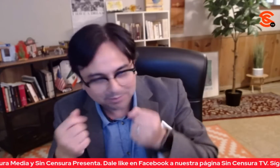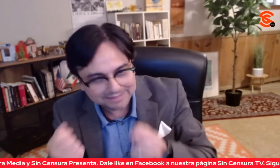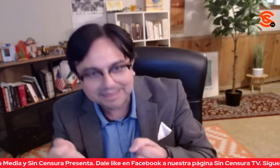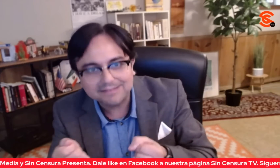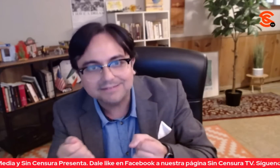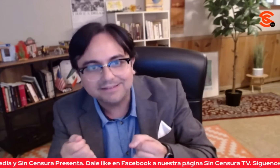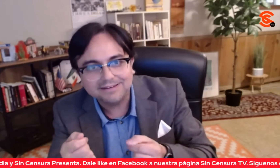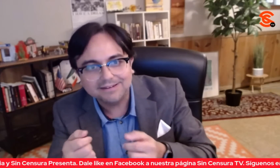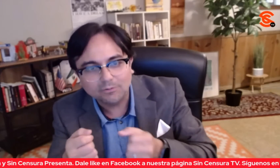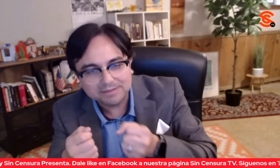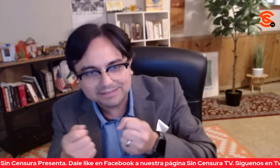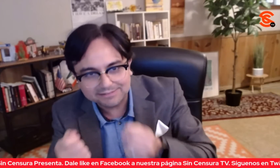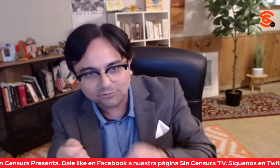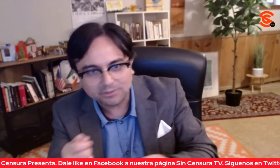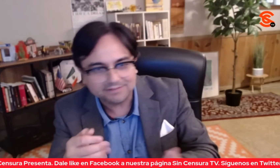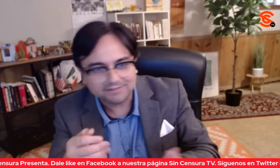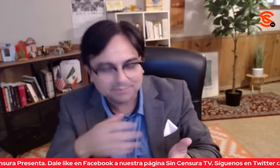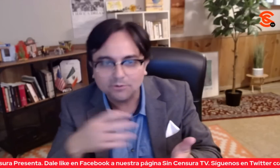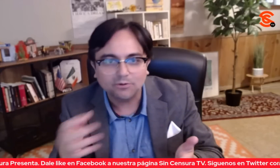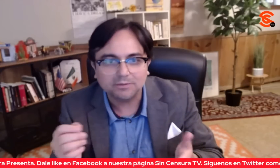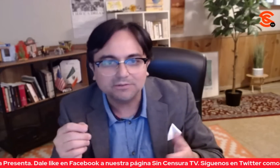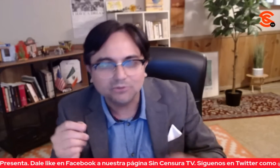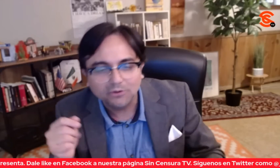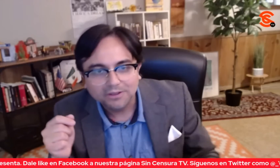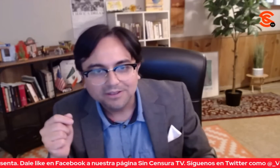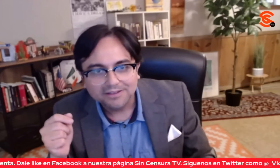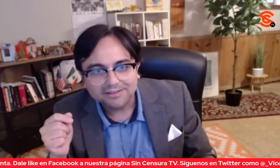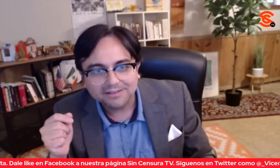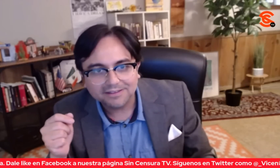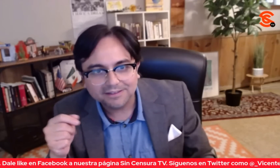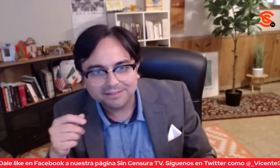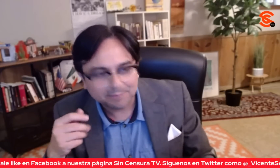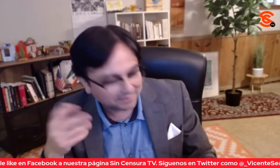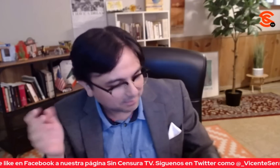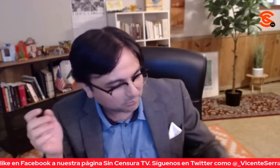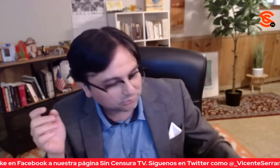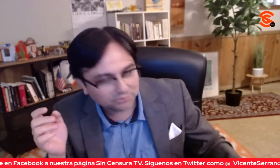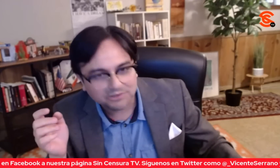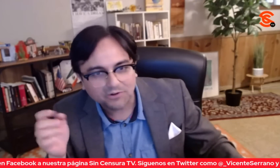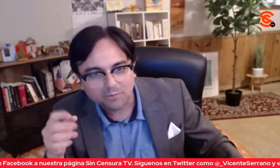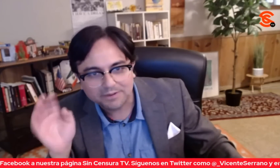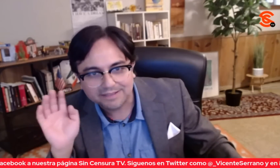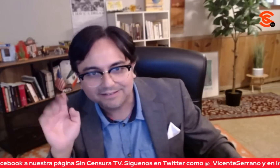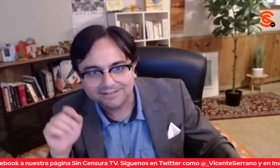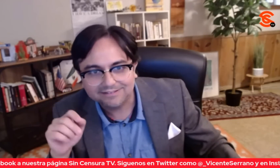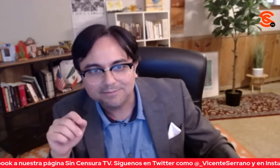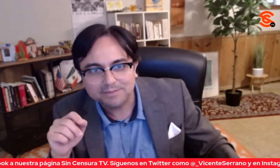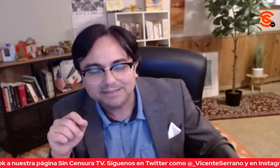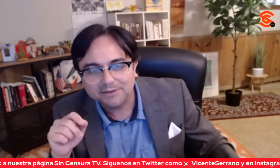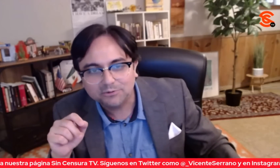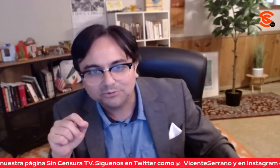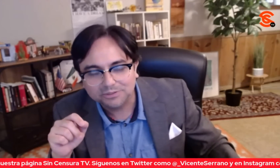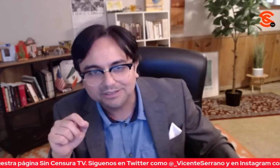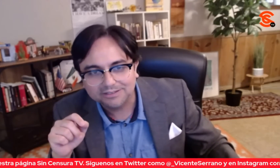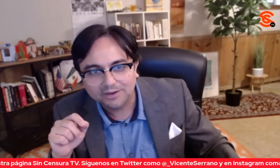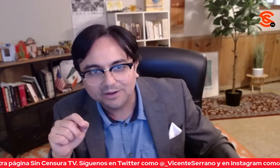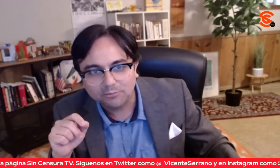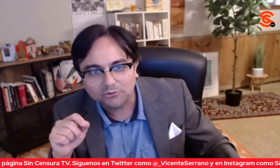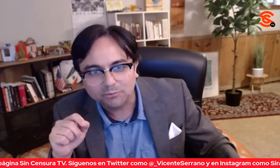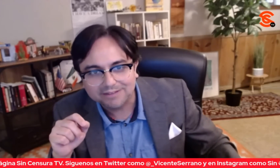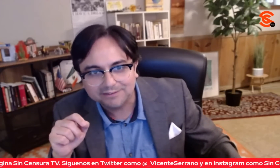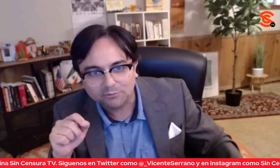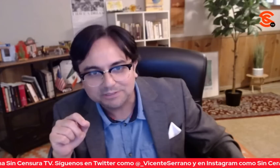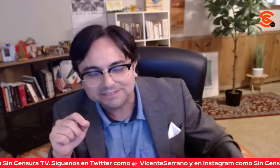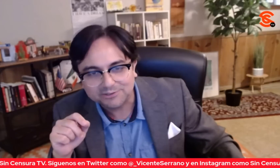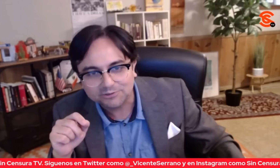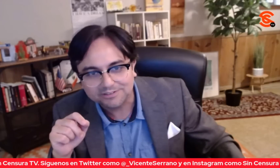se lo planteaste, le comentaste sobre ese libro, lo revisó, y que de manera muy soez dijo, no hombre, están pendejos, yo gano